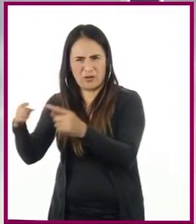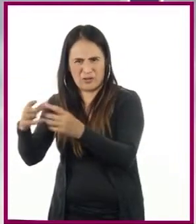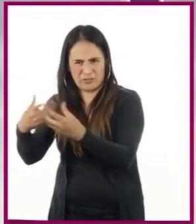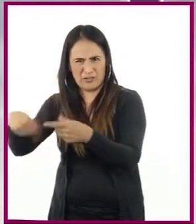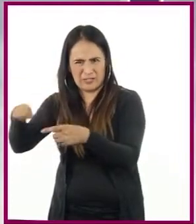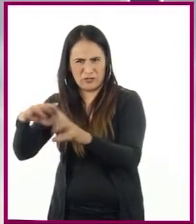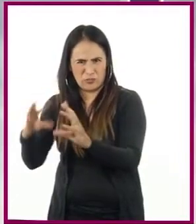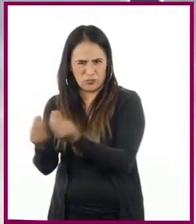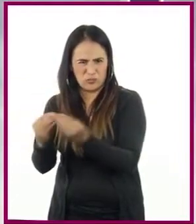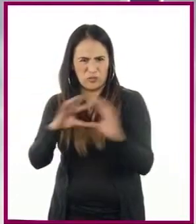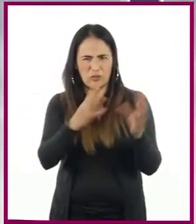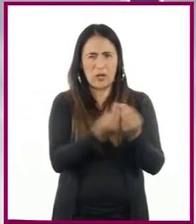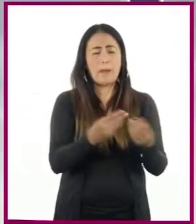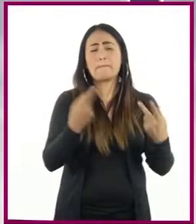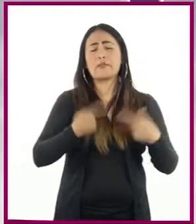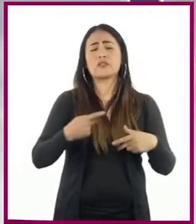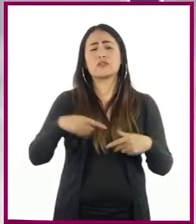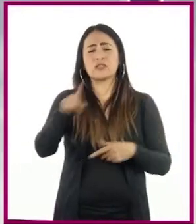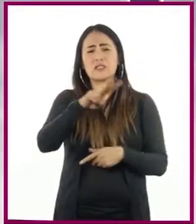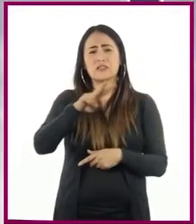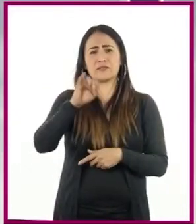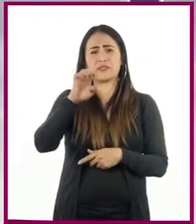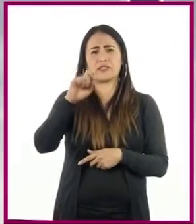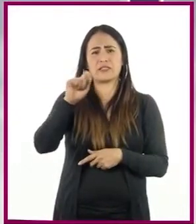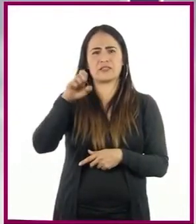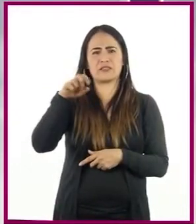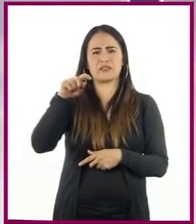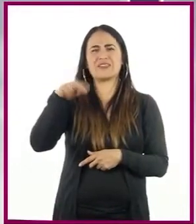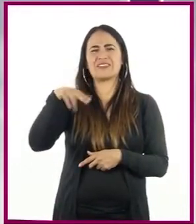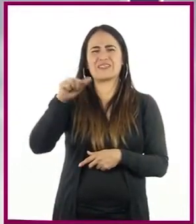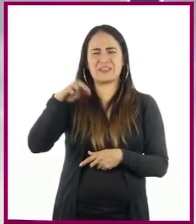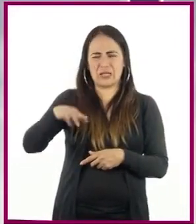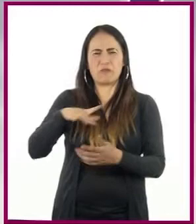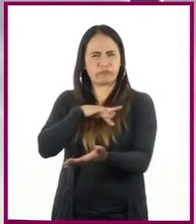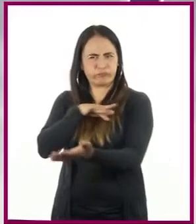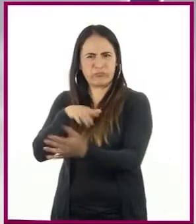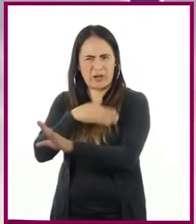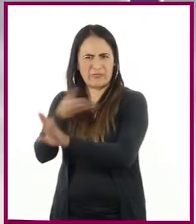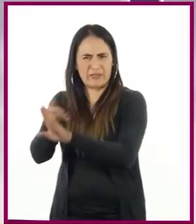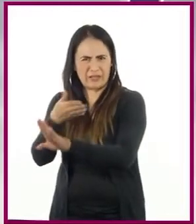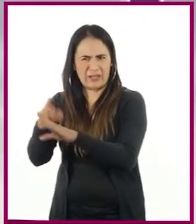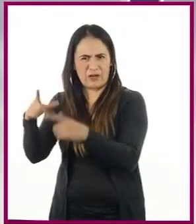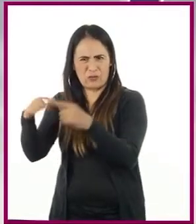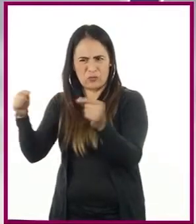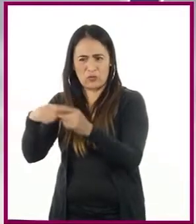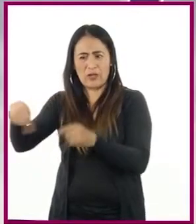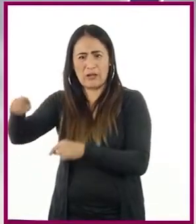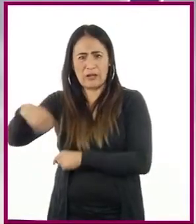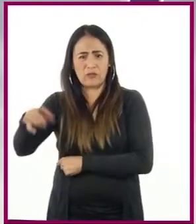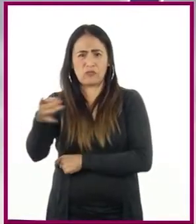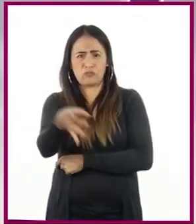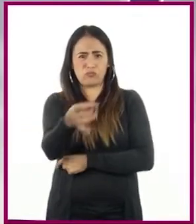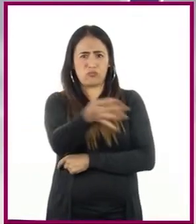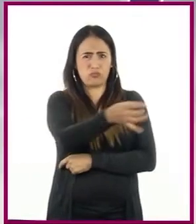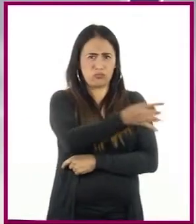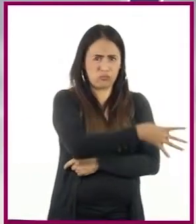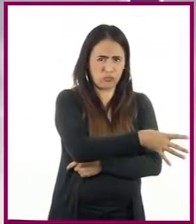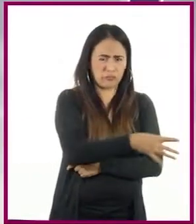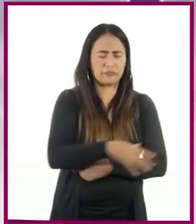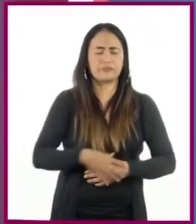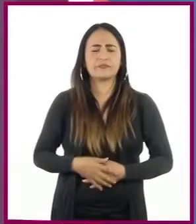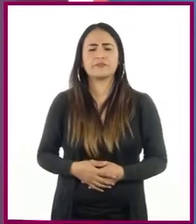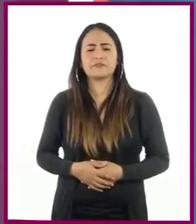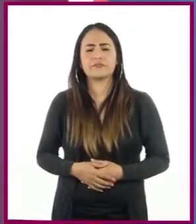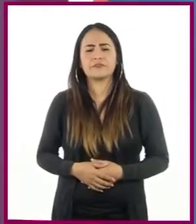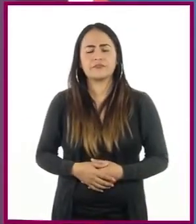vietnamitas se incorporaron para combatir a los japoneses que habían tomado posesión de varias colonias francesas e inglesas en Asia.